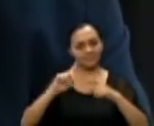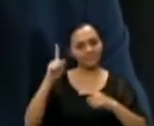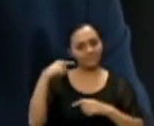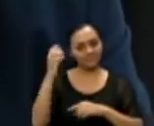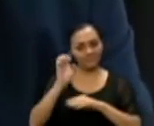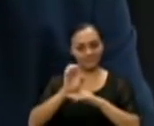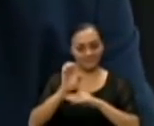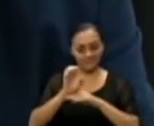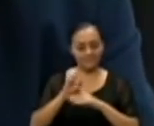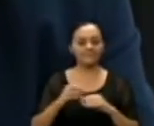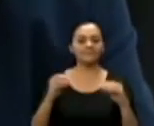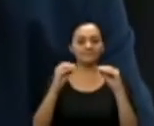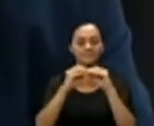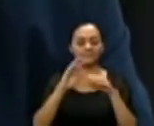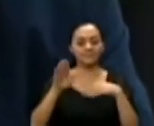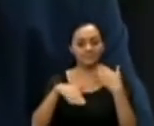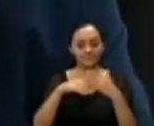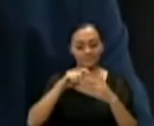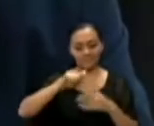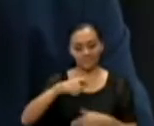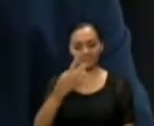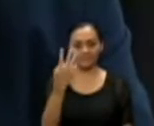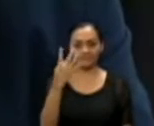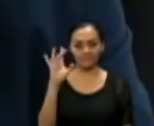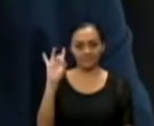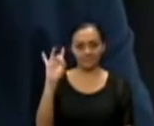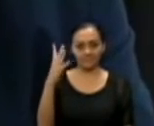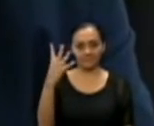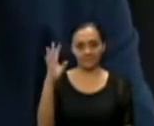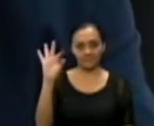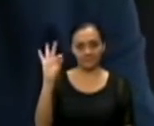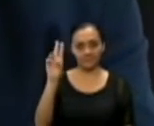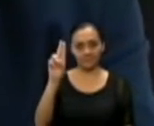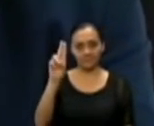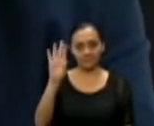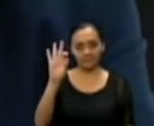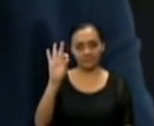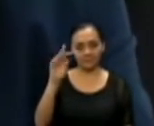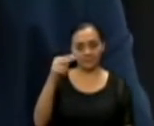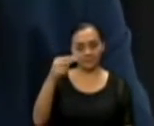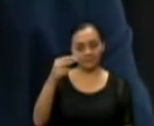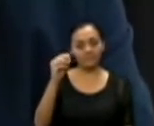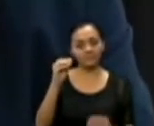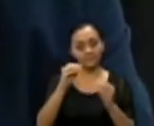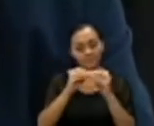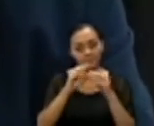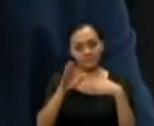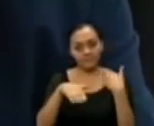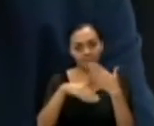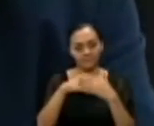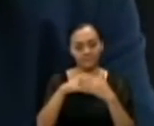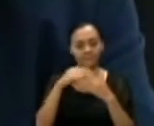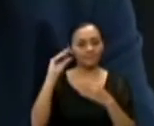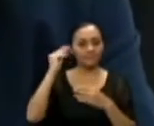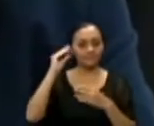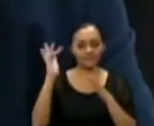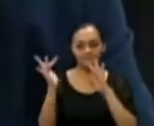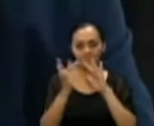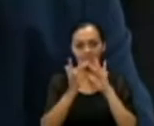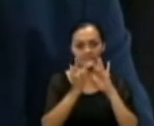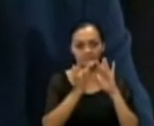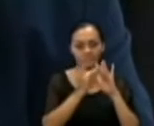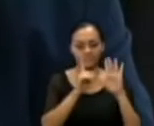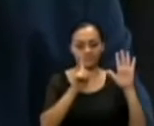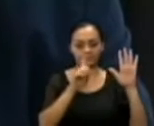en los canales 48 49 vhf y por la red de emisoras la ciudadana radio en 600